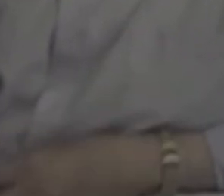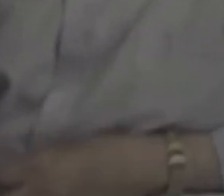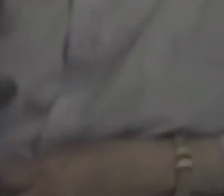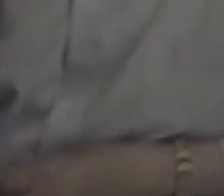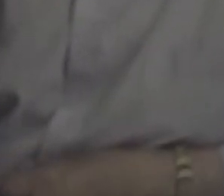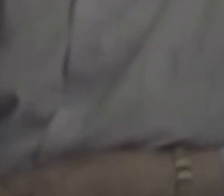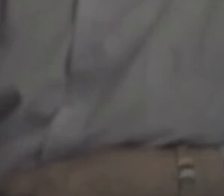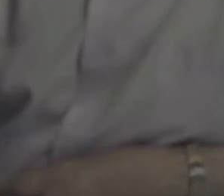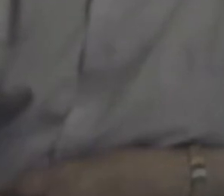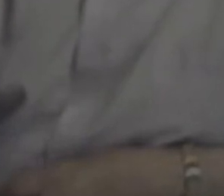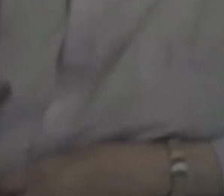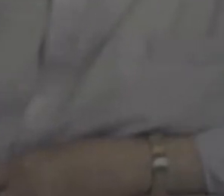bailando así.